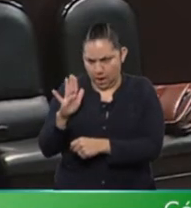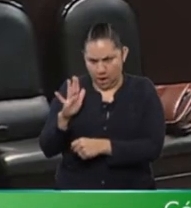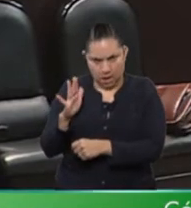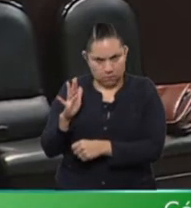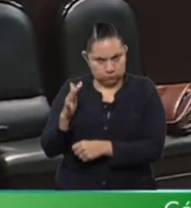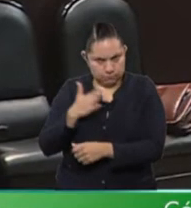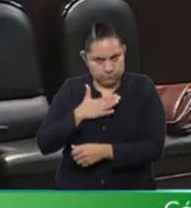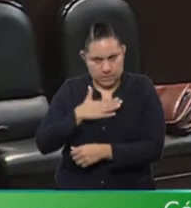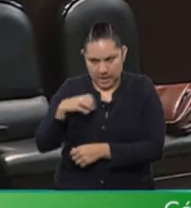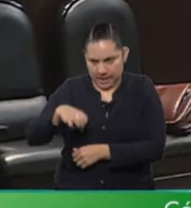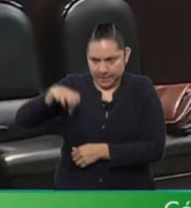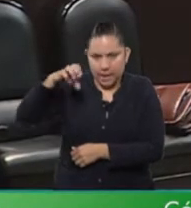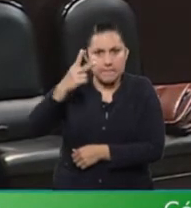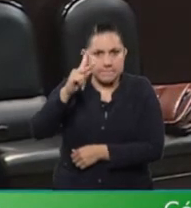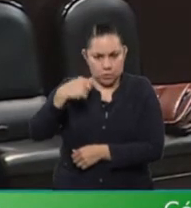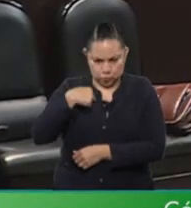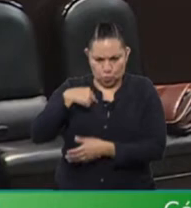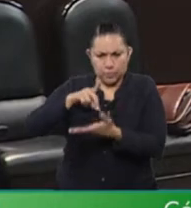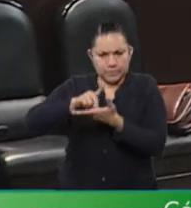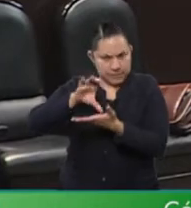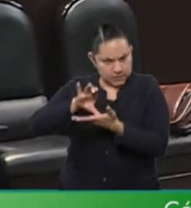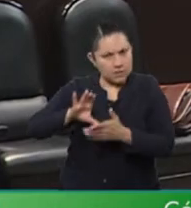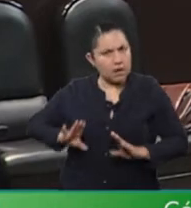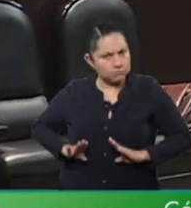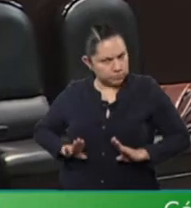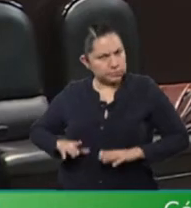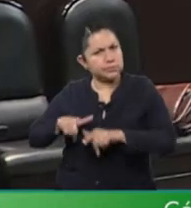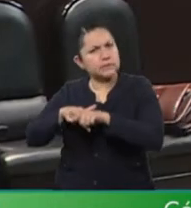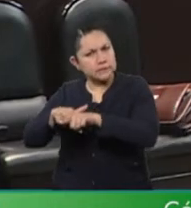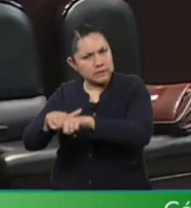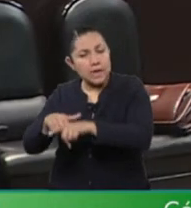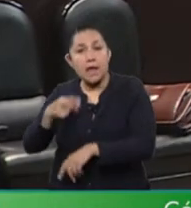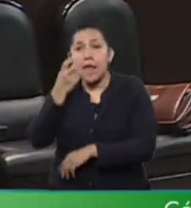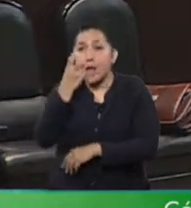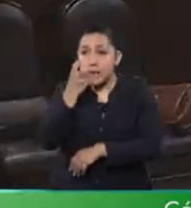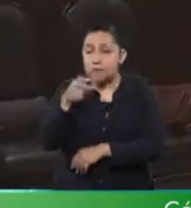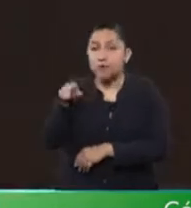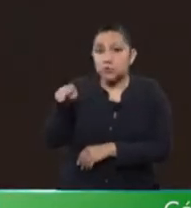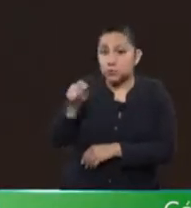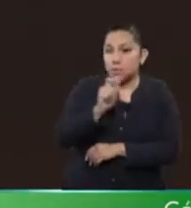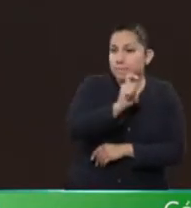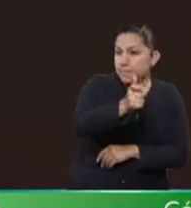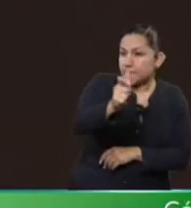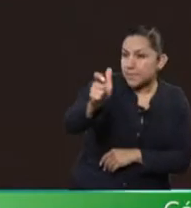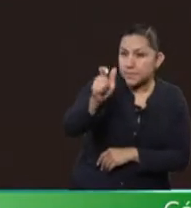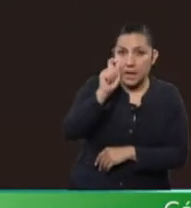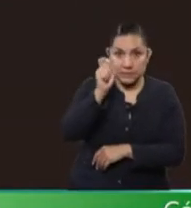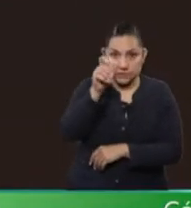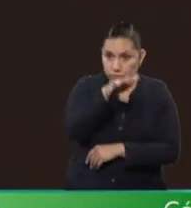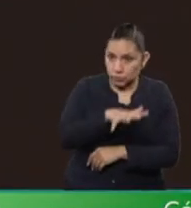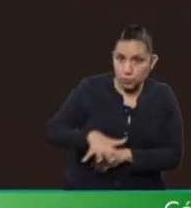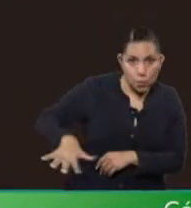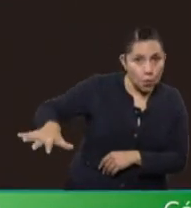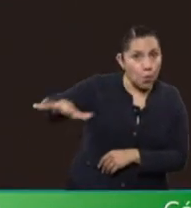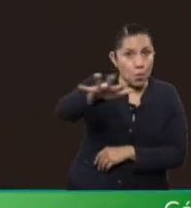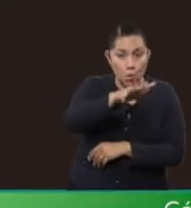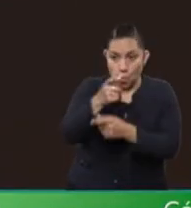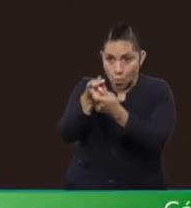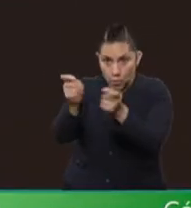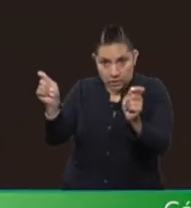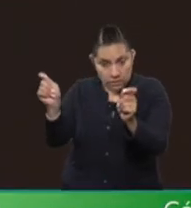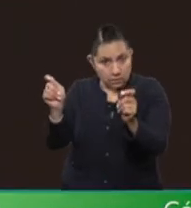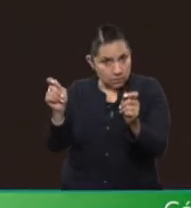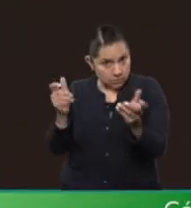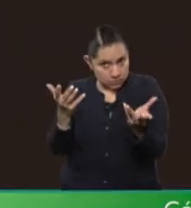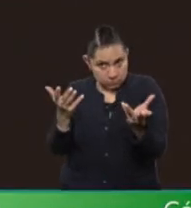los adultos mayores sea de carácter universal quiere decir que no se excluye de ese beneficio a las personas